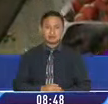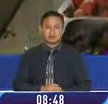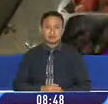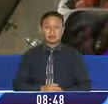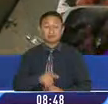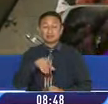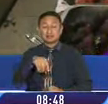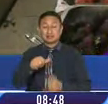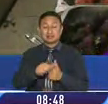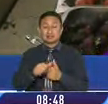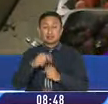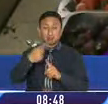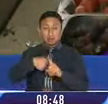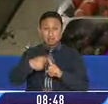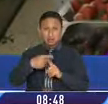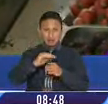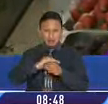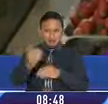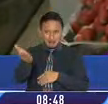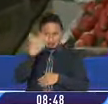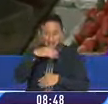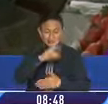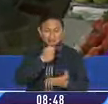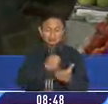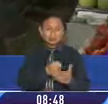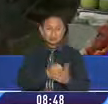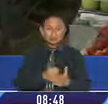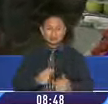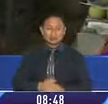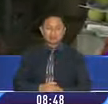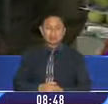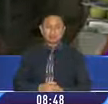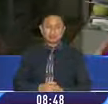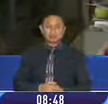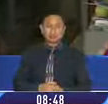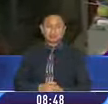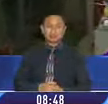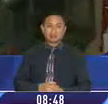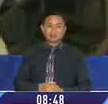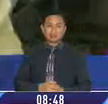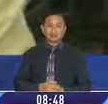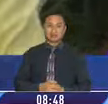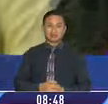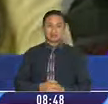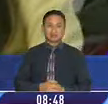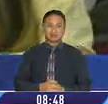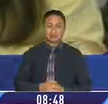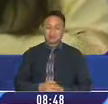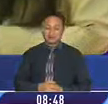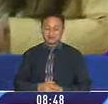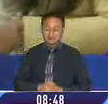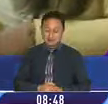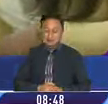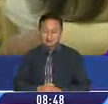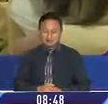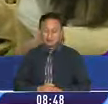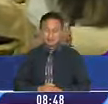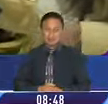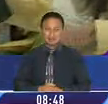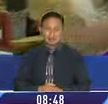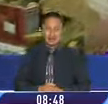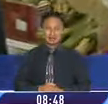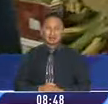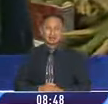mercado, vengan y hagan gasto, compren, y todo fresco será aquí, se encuentran gusto de